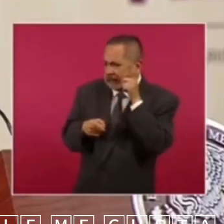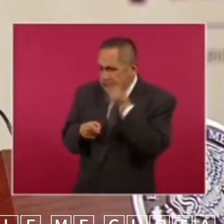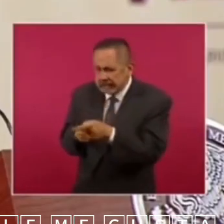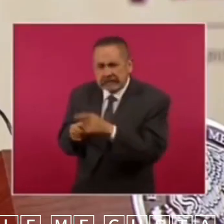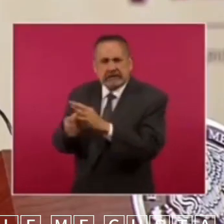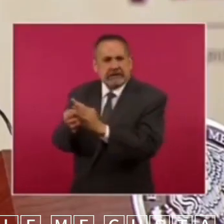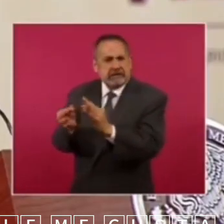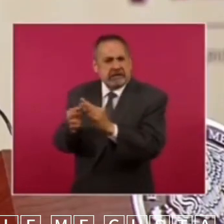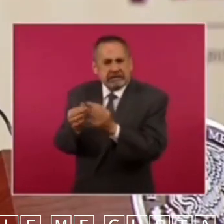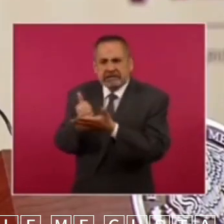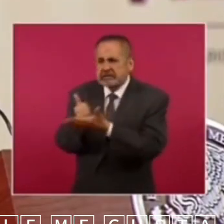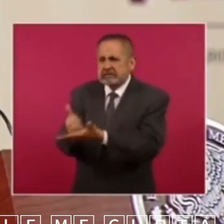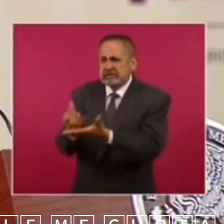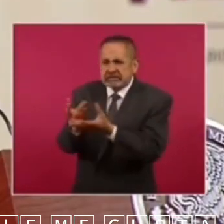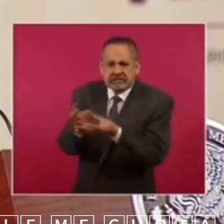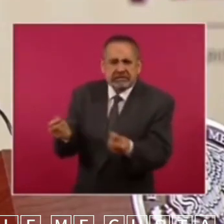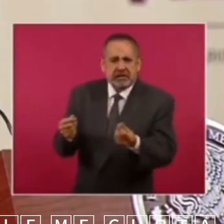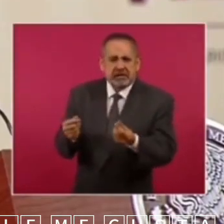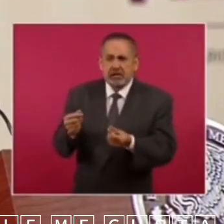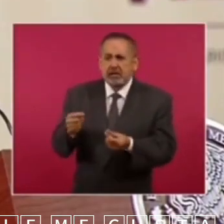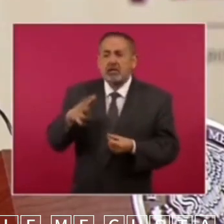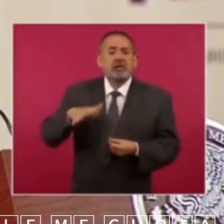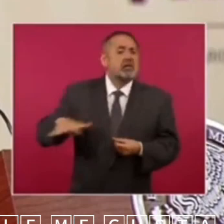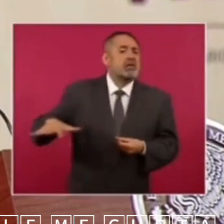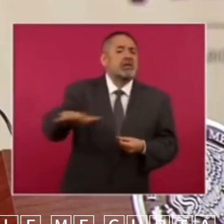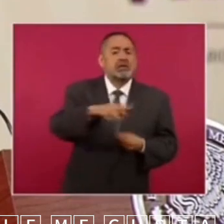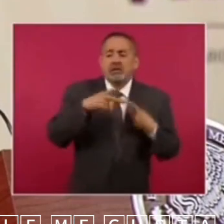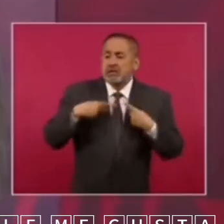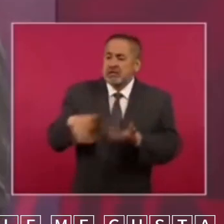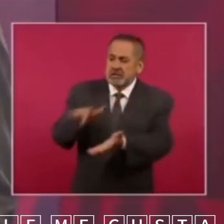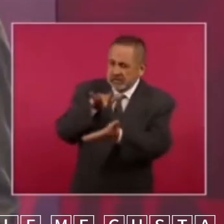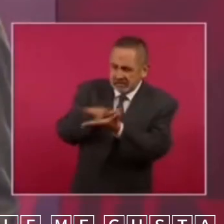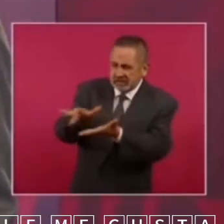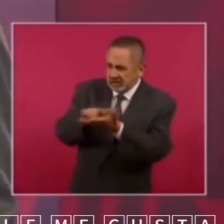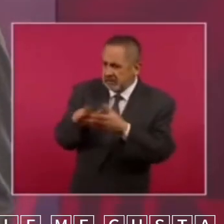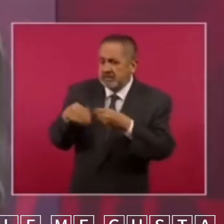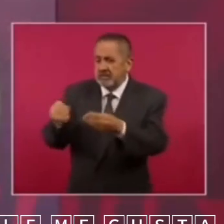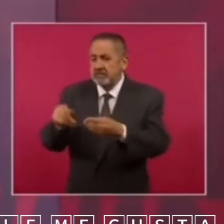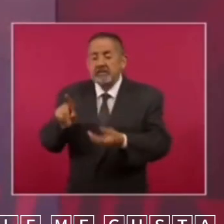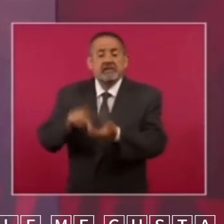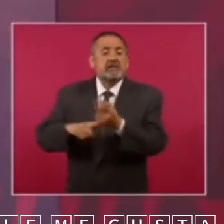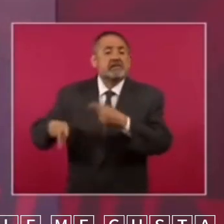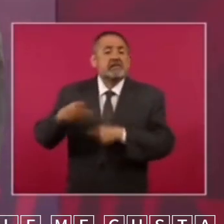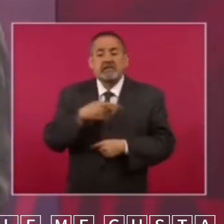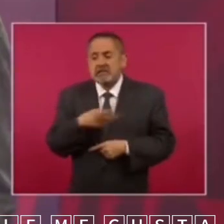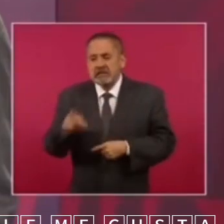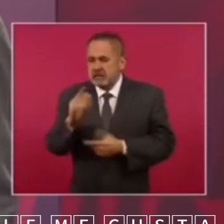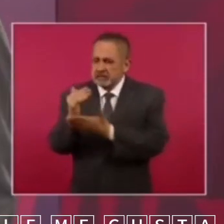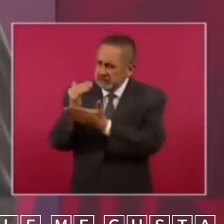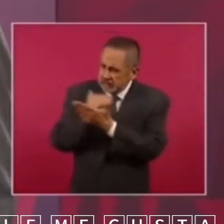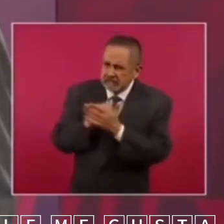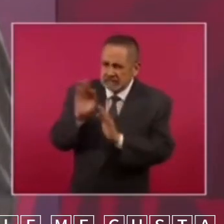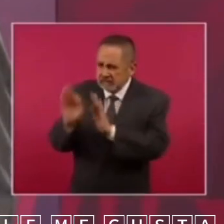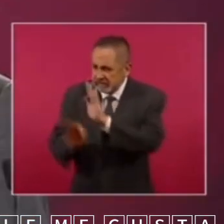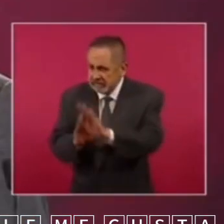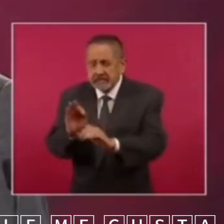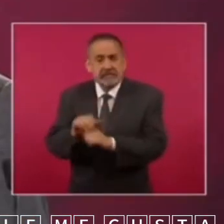que se apoya al pueblo, que se combata la pobreza, que se atienda a los jóvenes,